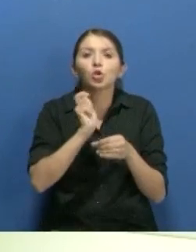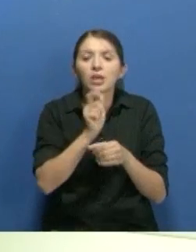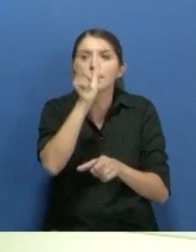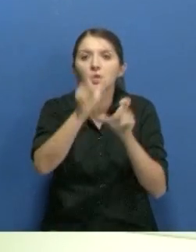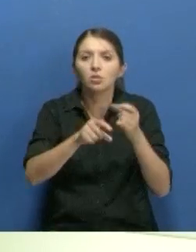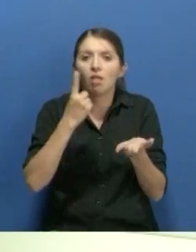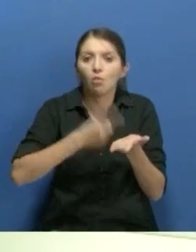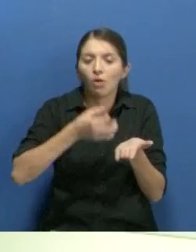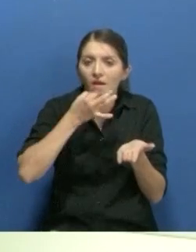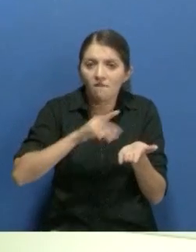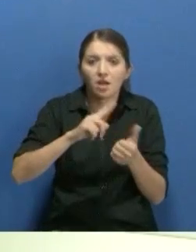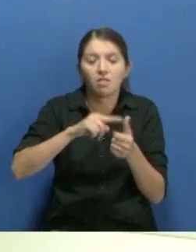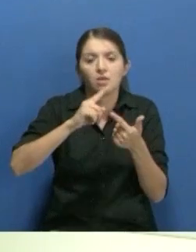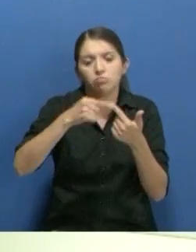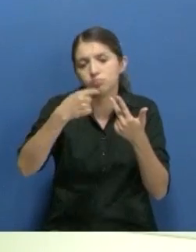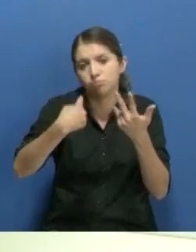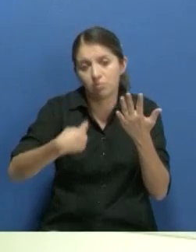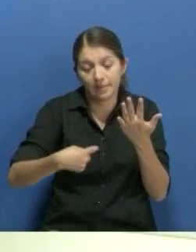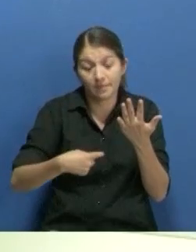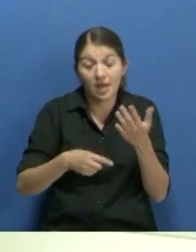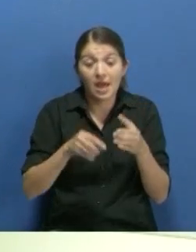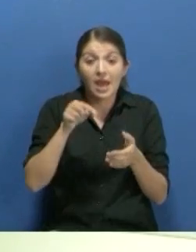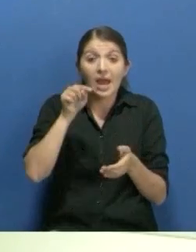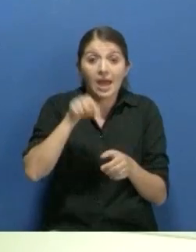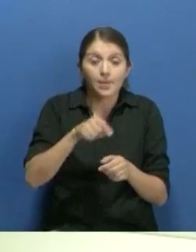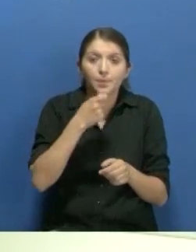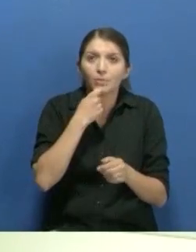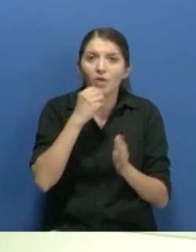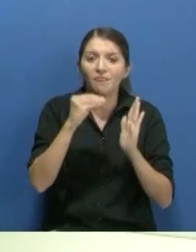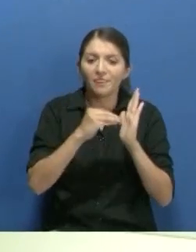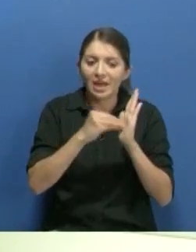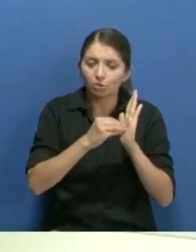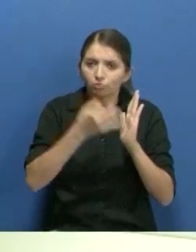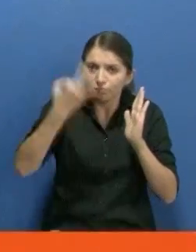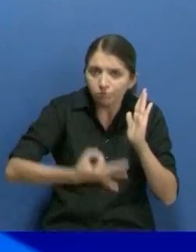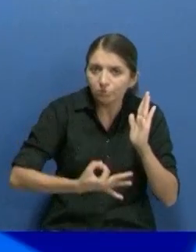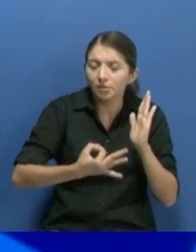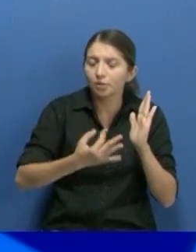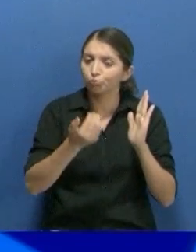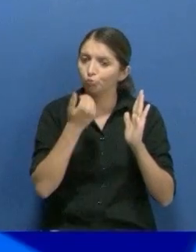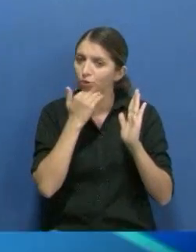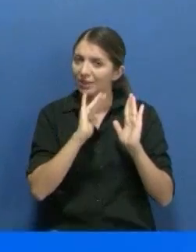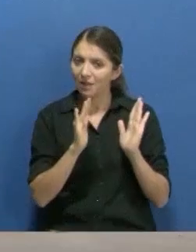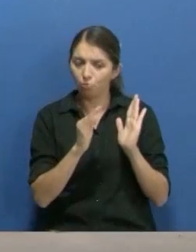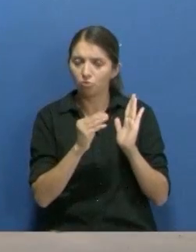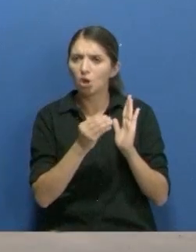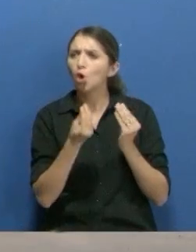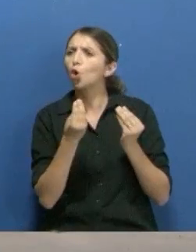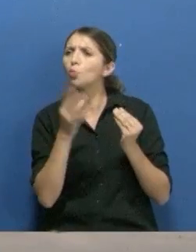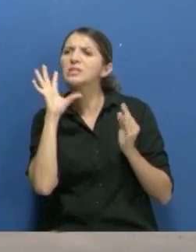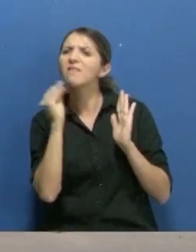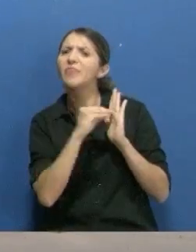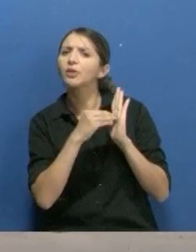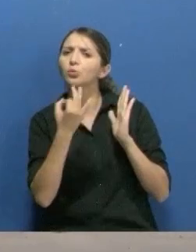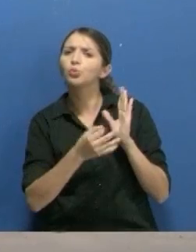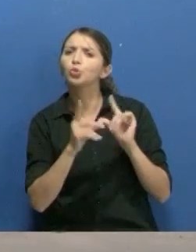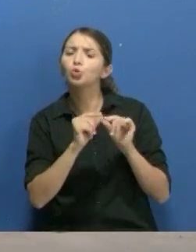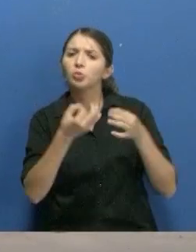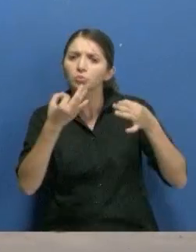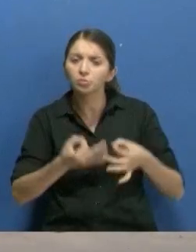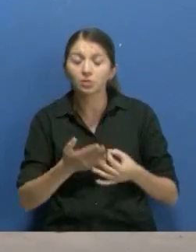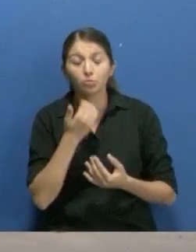migrante en el país se mantiene en las últimas décadas y no supera el 4,5% de la población general. Y el otro mito que